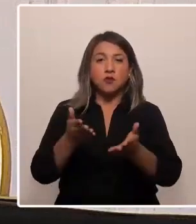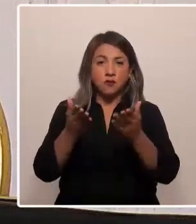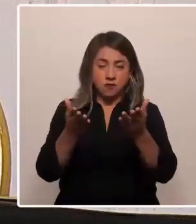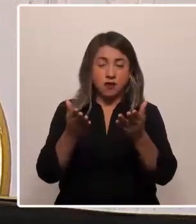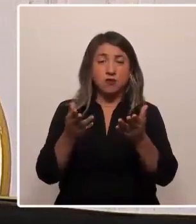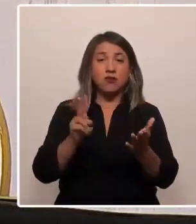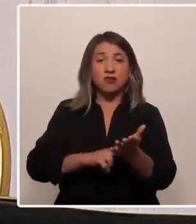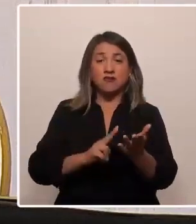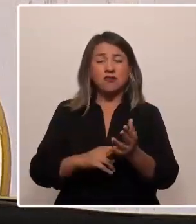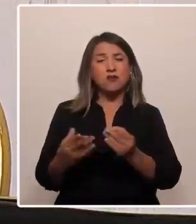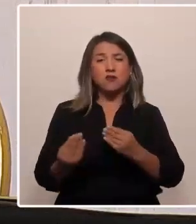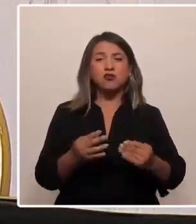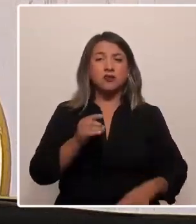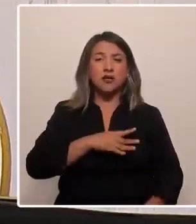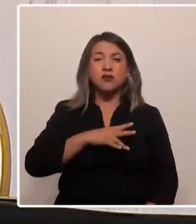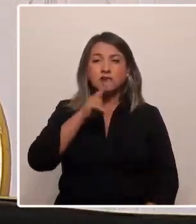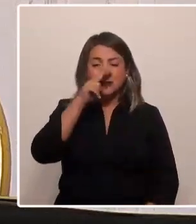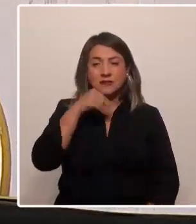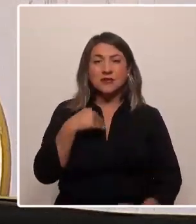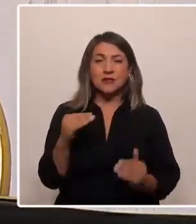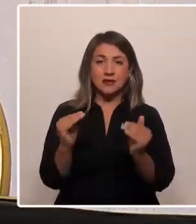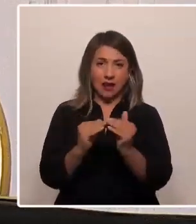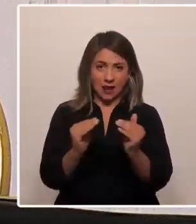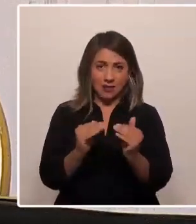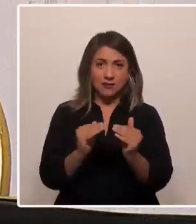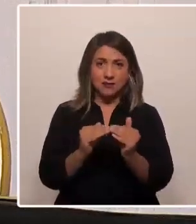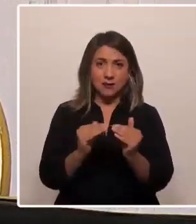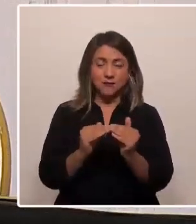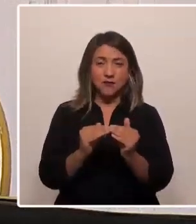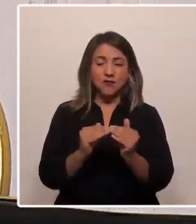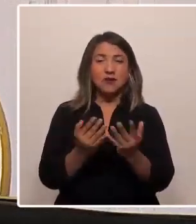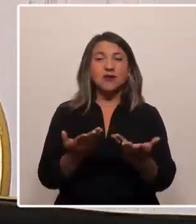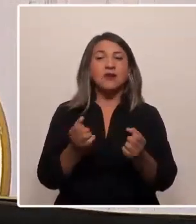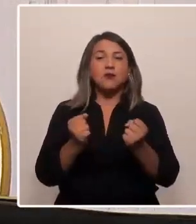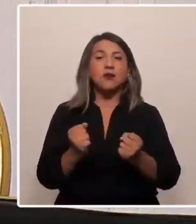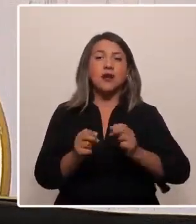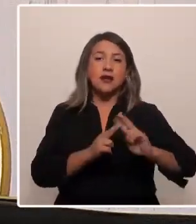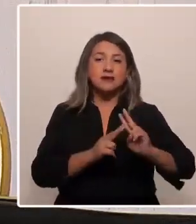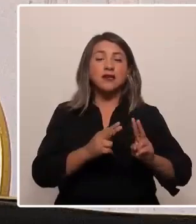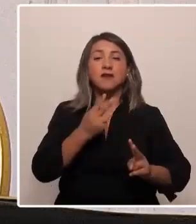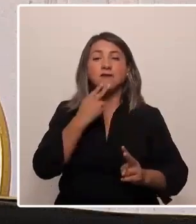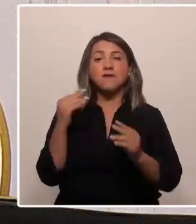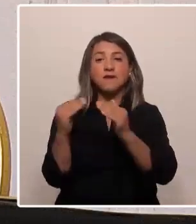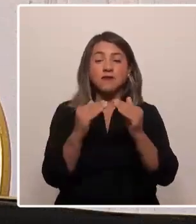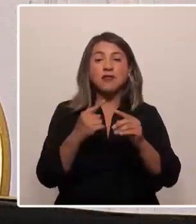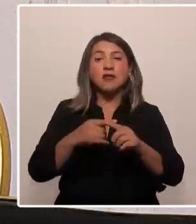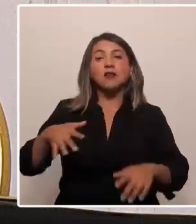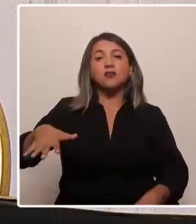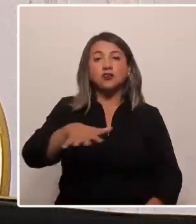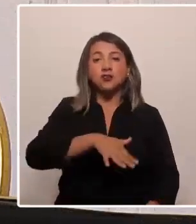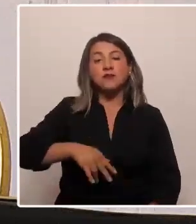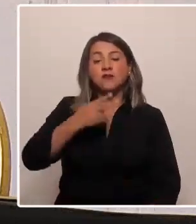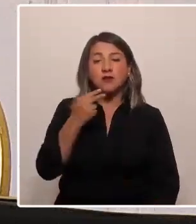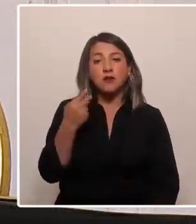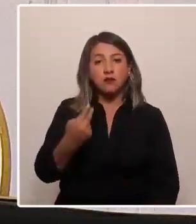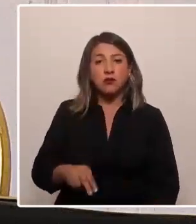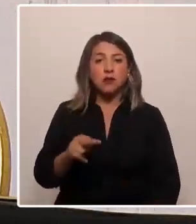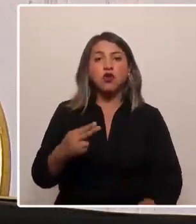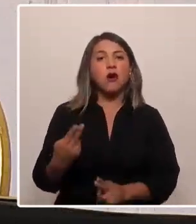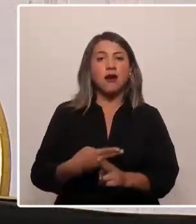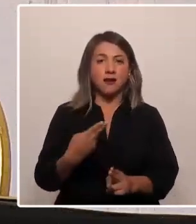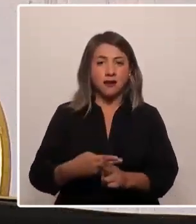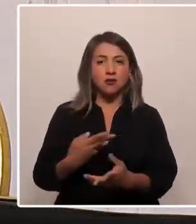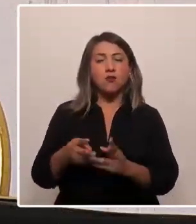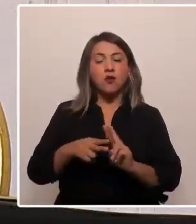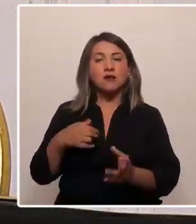dejado miles de chilenos sin casa. Lo menos que pueden asegurar hoy es que la vivienda social sea vivienda propia, no vivienda en arriendo, como lo hace el